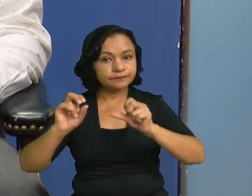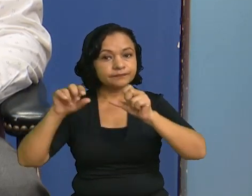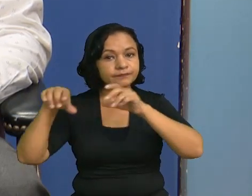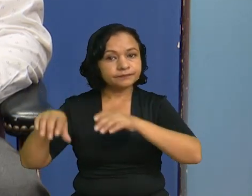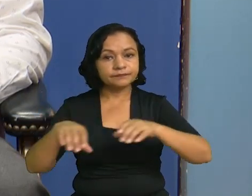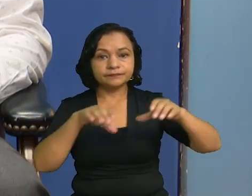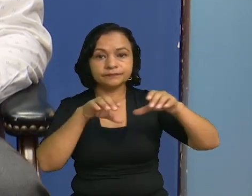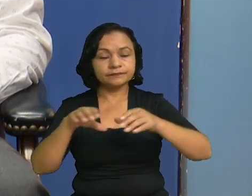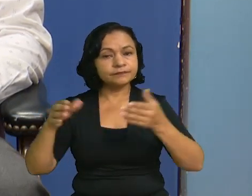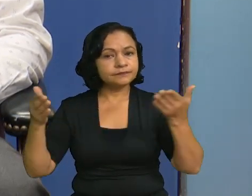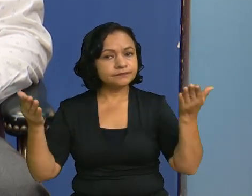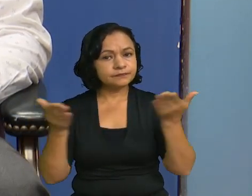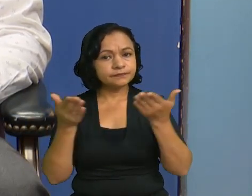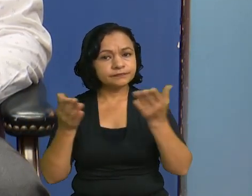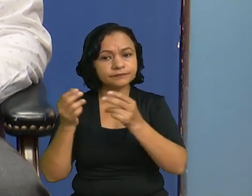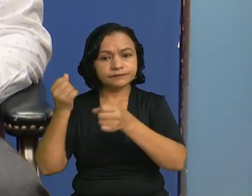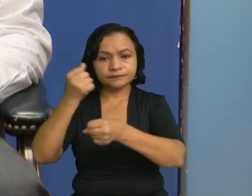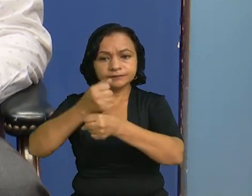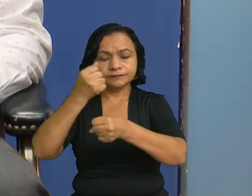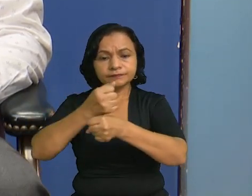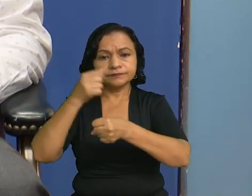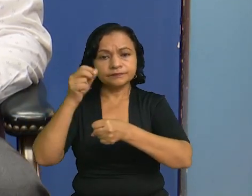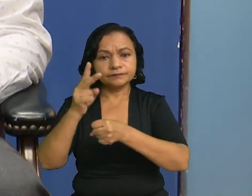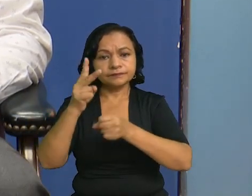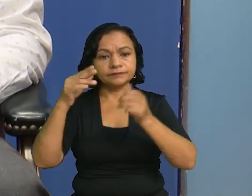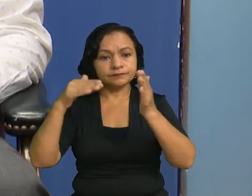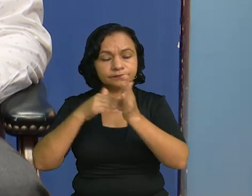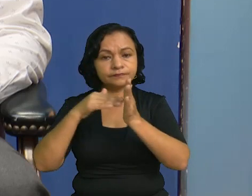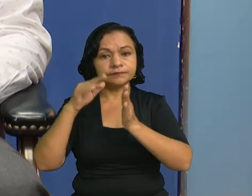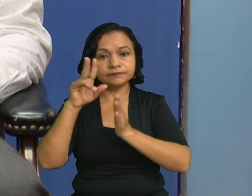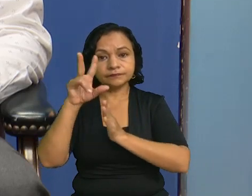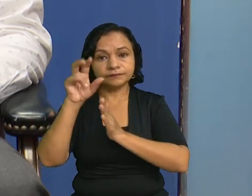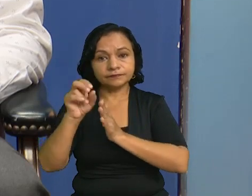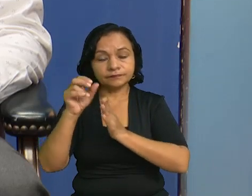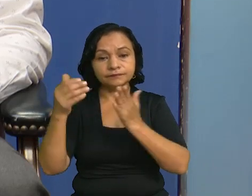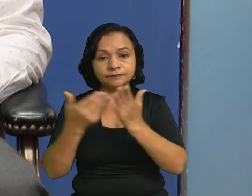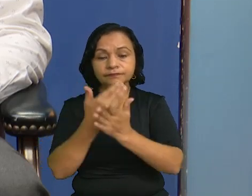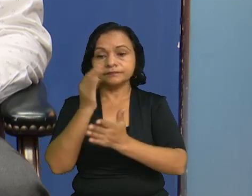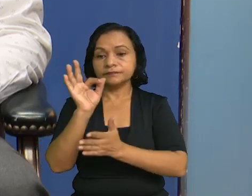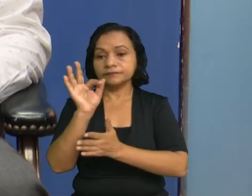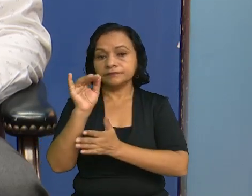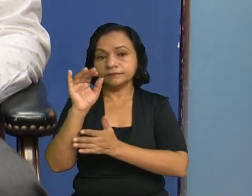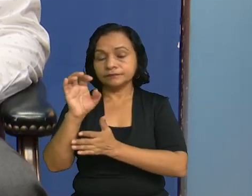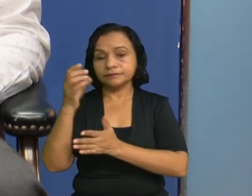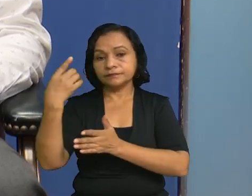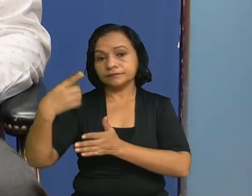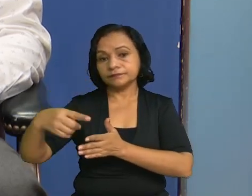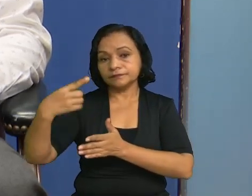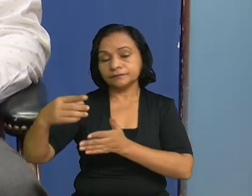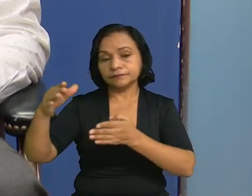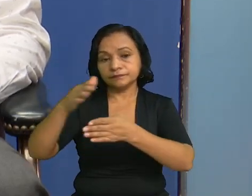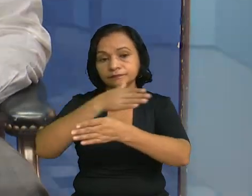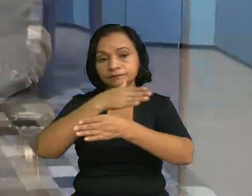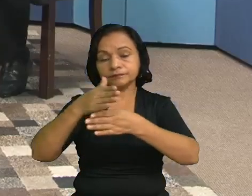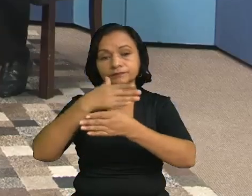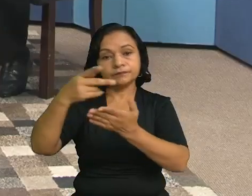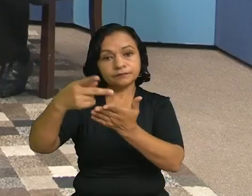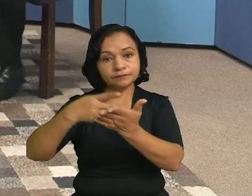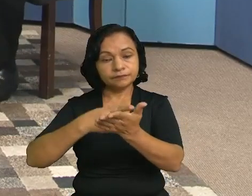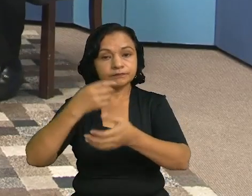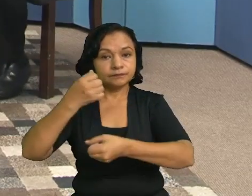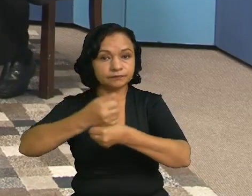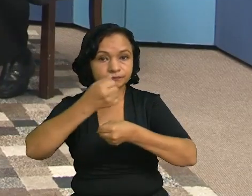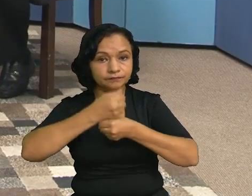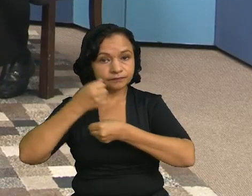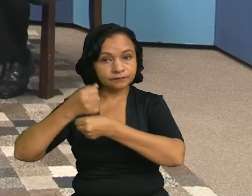dinámica cómo se articulará en este 2020 el nuevo fise para garantizar la restitución de los derechos a través de los proyectos que ejecutó si